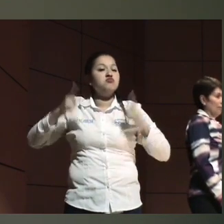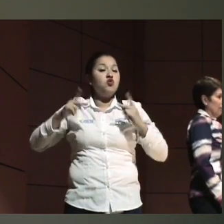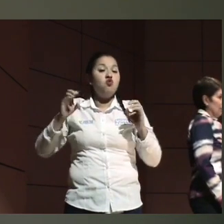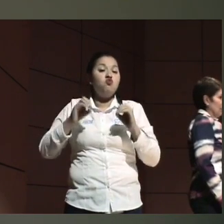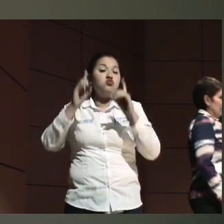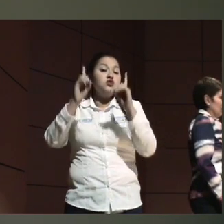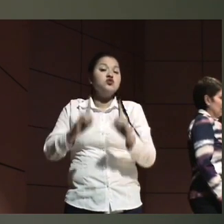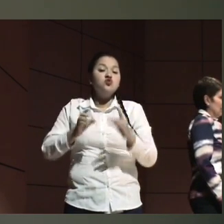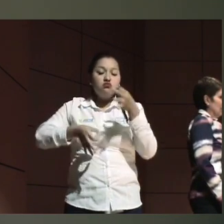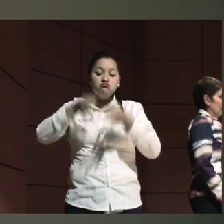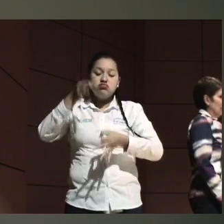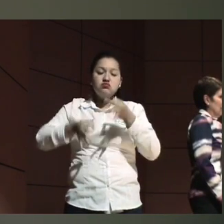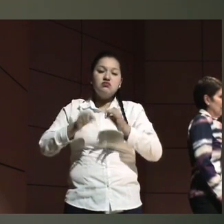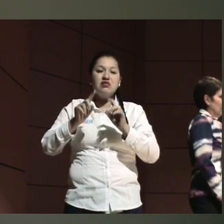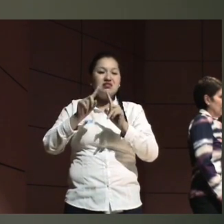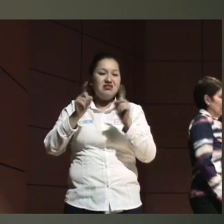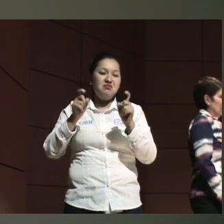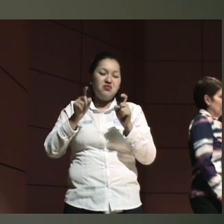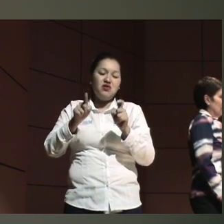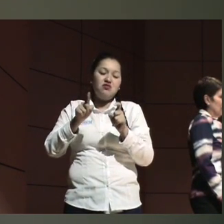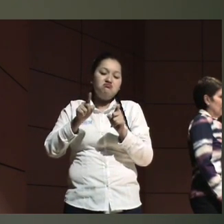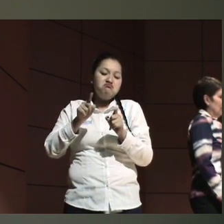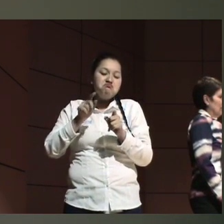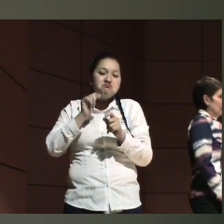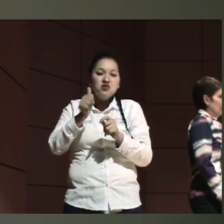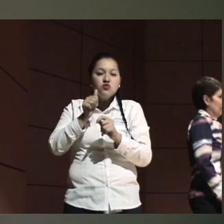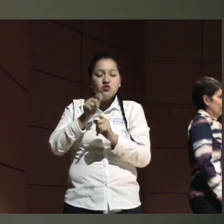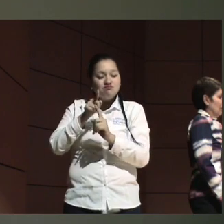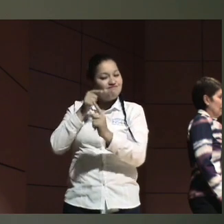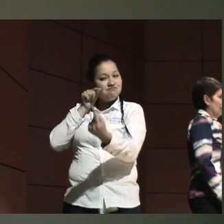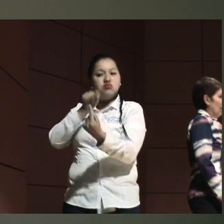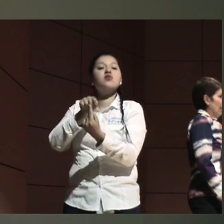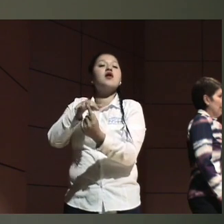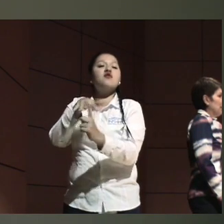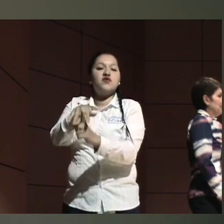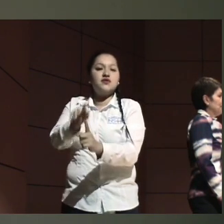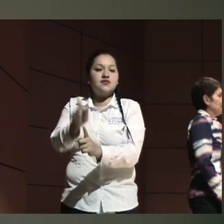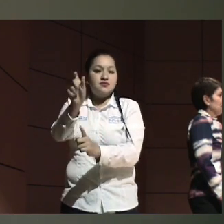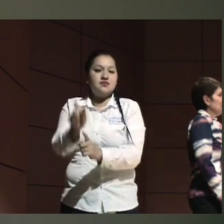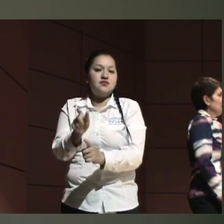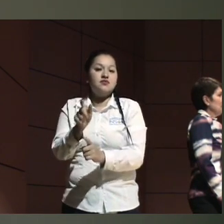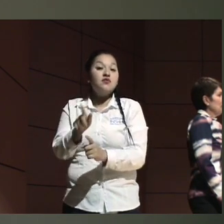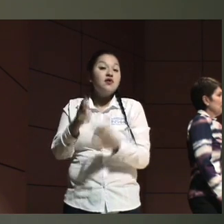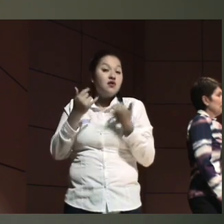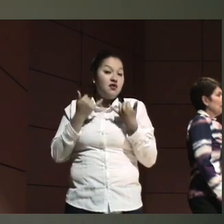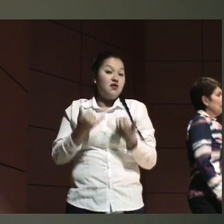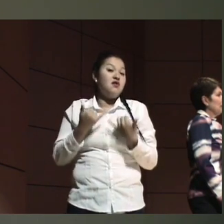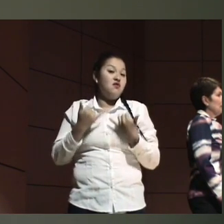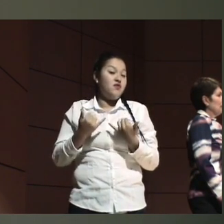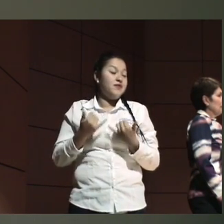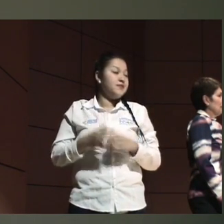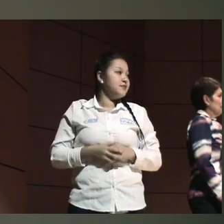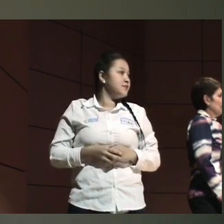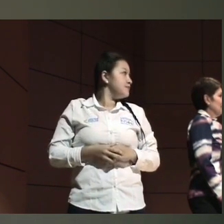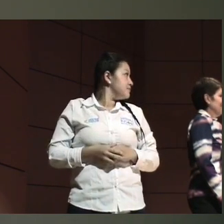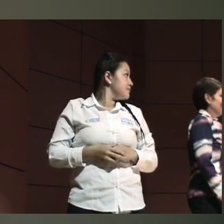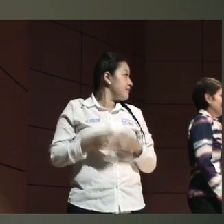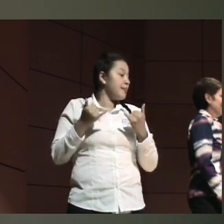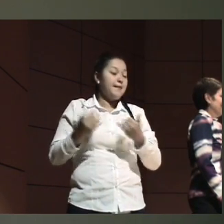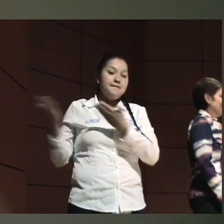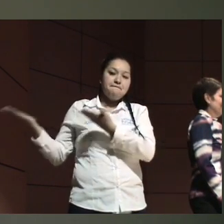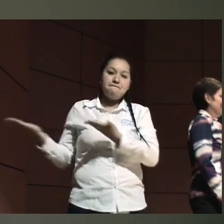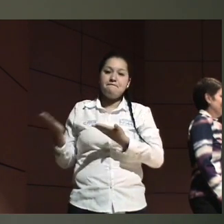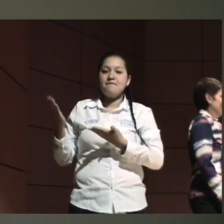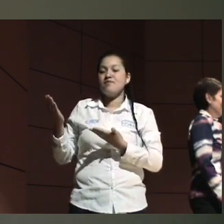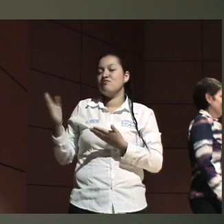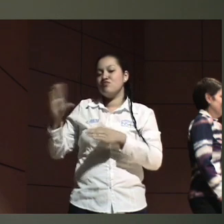decisiones jurídicas de lo que le atañe de manera directa entonces estamos en sincronía y bueno sobre eso la doctora de luz